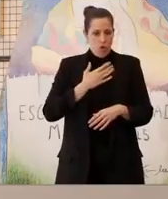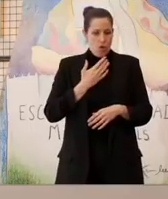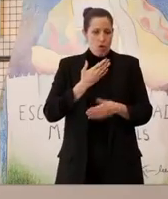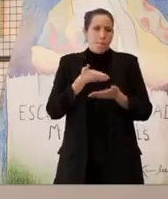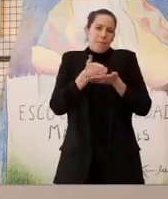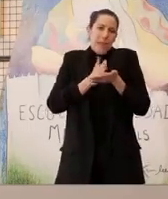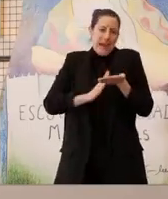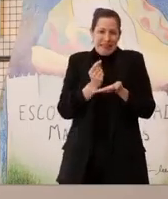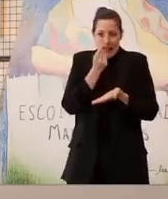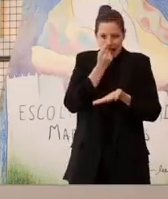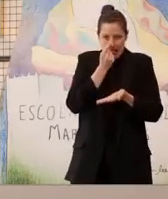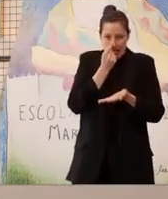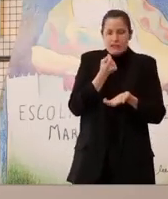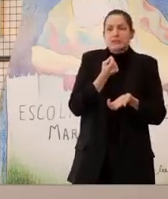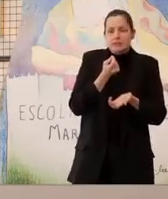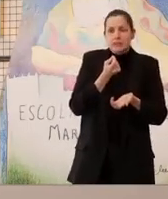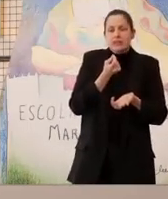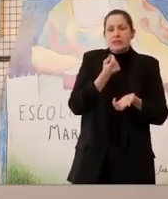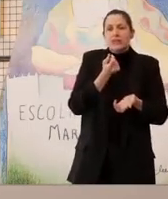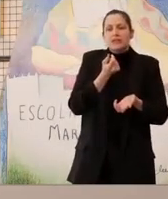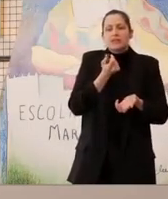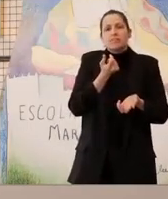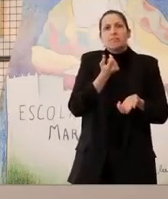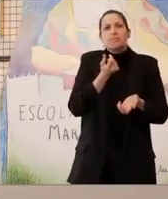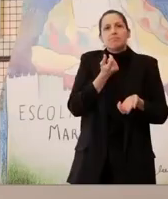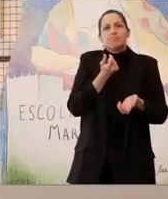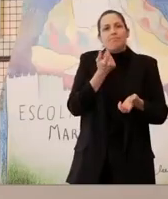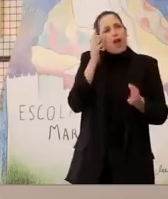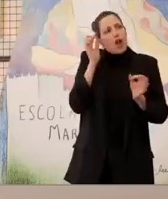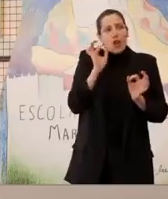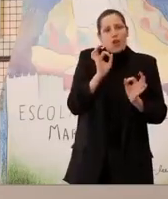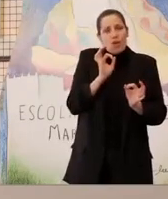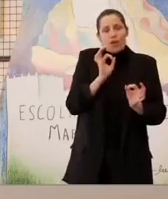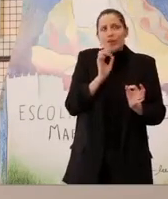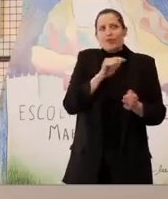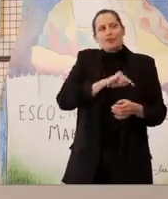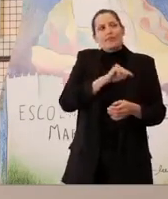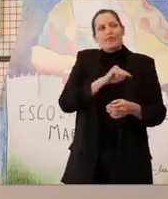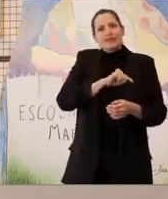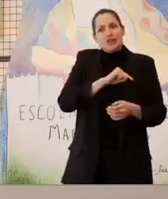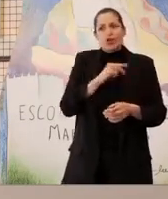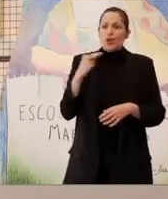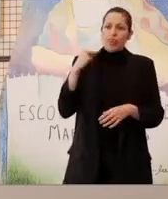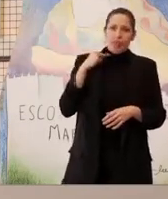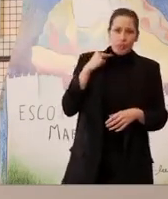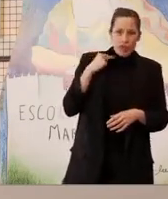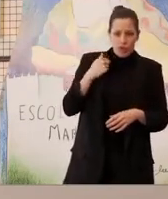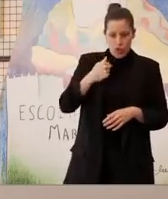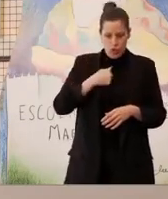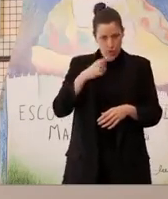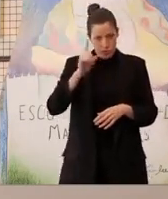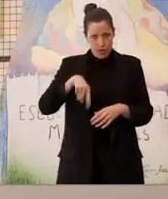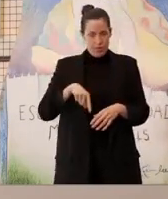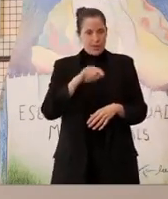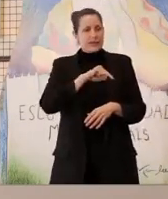parte muy pequeña pero como lógicamente nos sentimos desde la diputación y yo misma nos sentimos